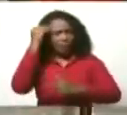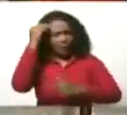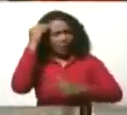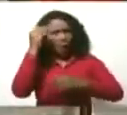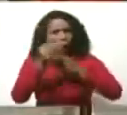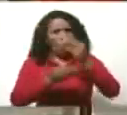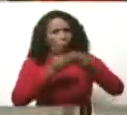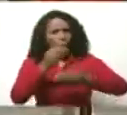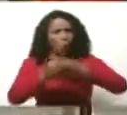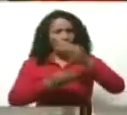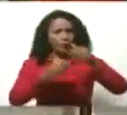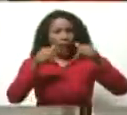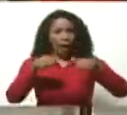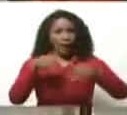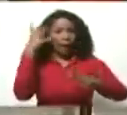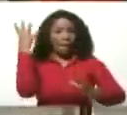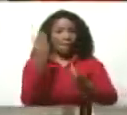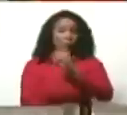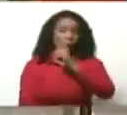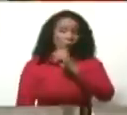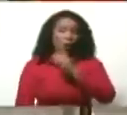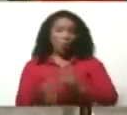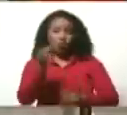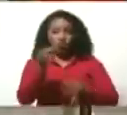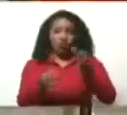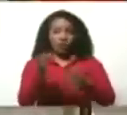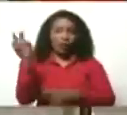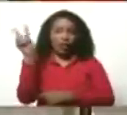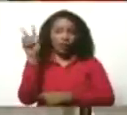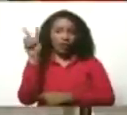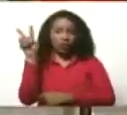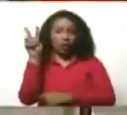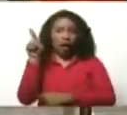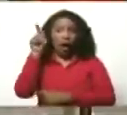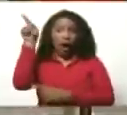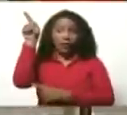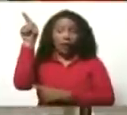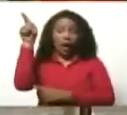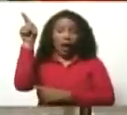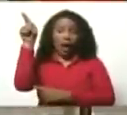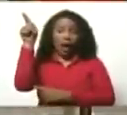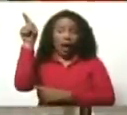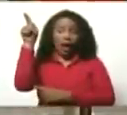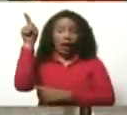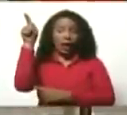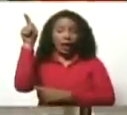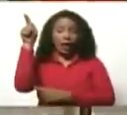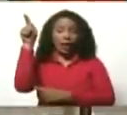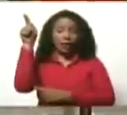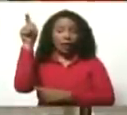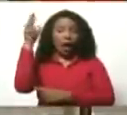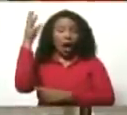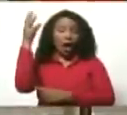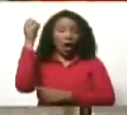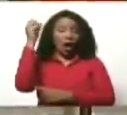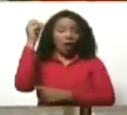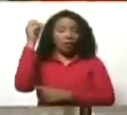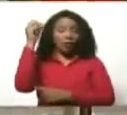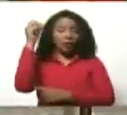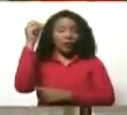hace este prófugo de la justicia venezolana allá en Roma, en su exilio